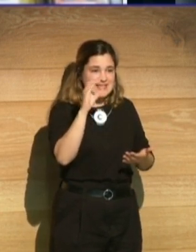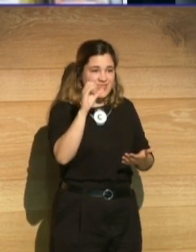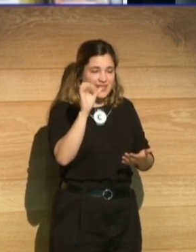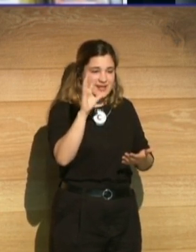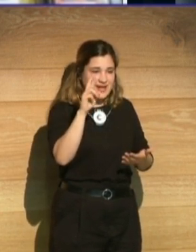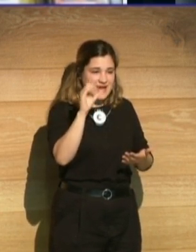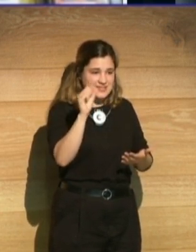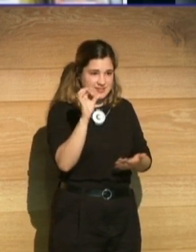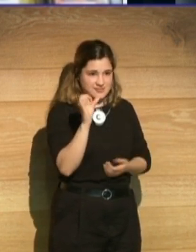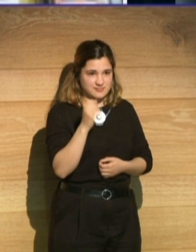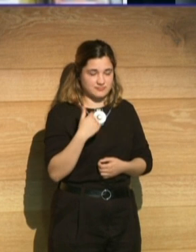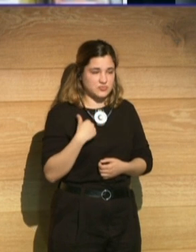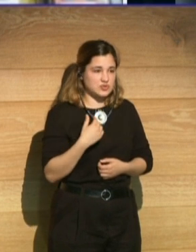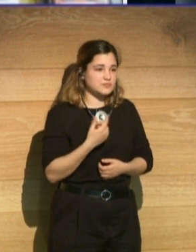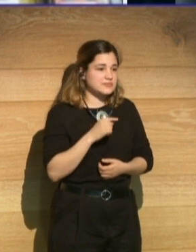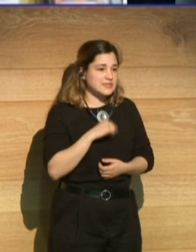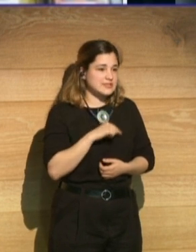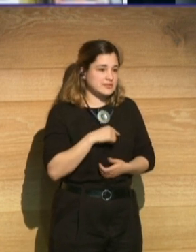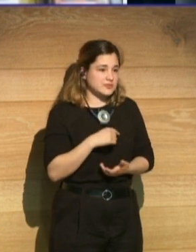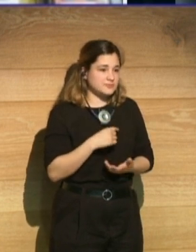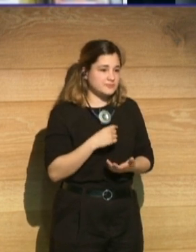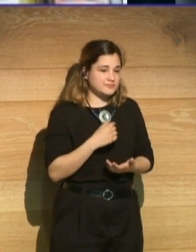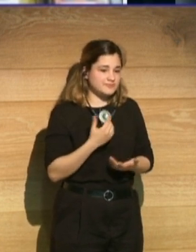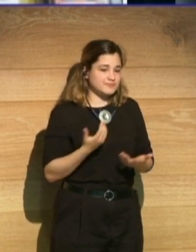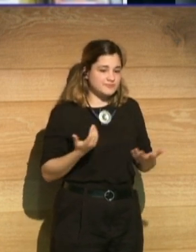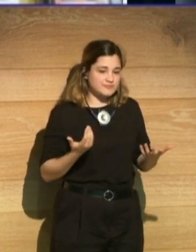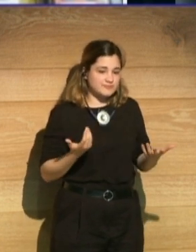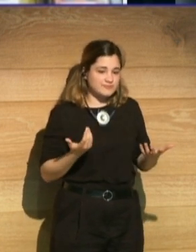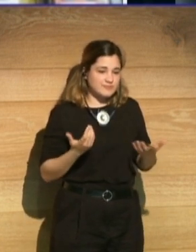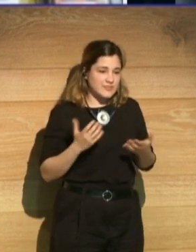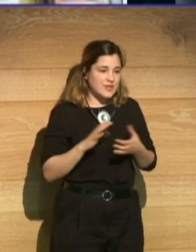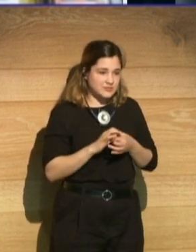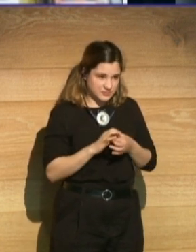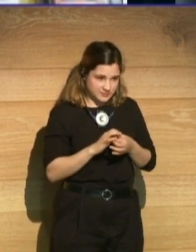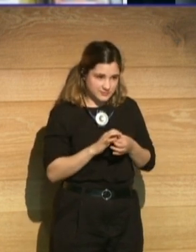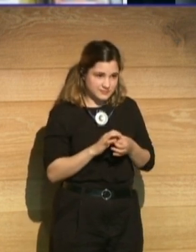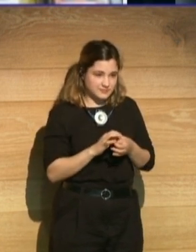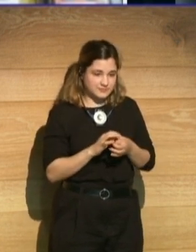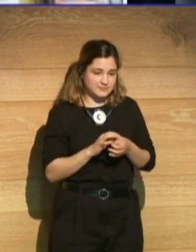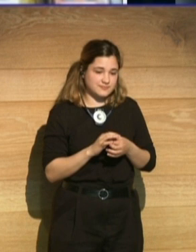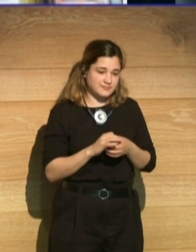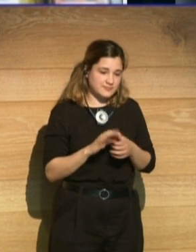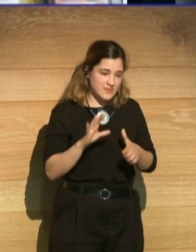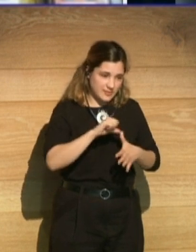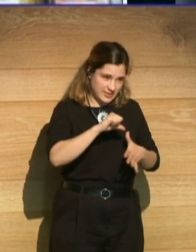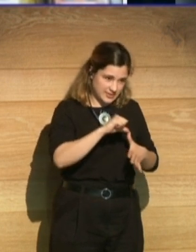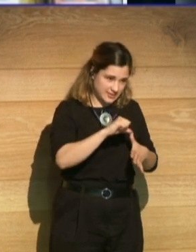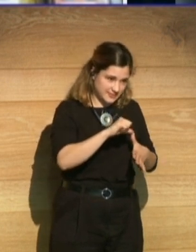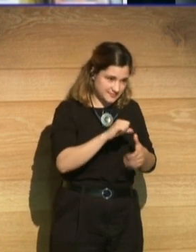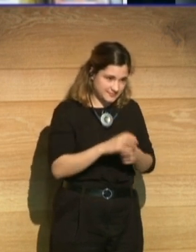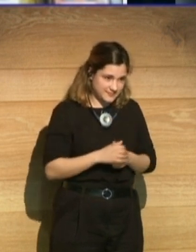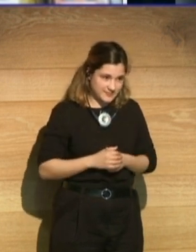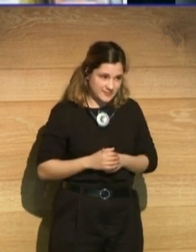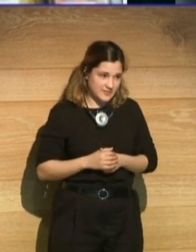siento una hermandad no solo latina, no van por allí los tiros, pero también de la historia que en parte tenemos en común.